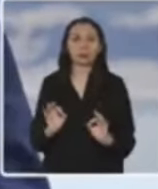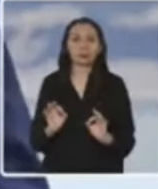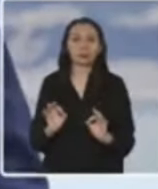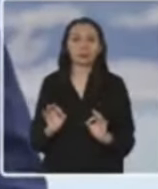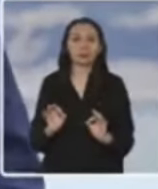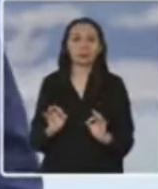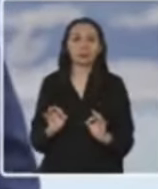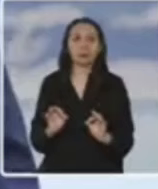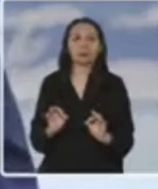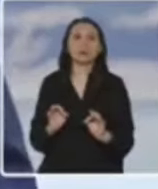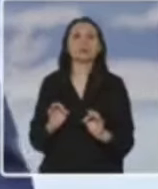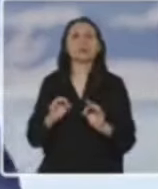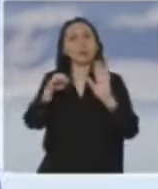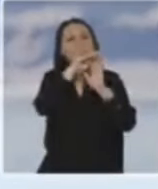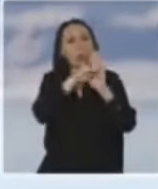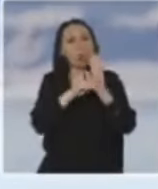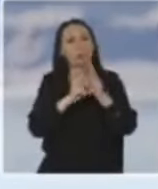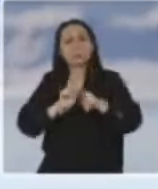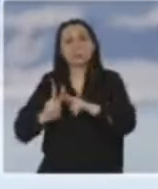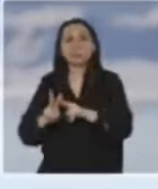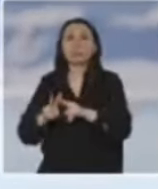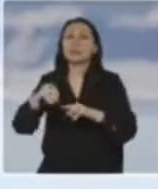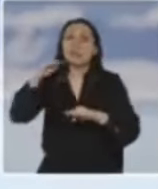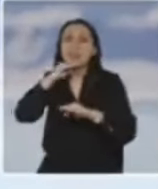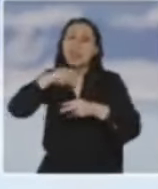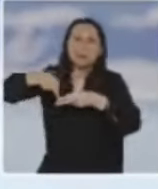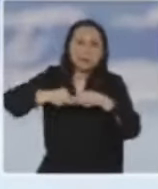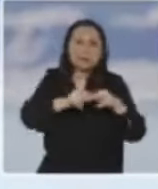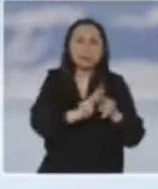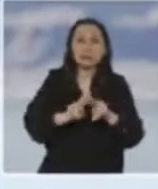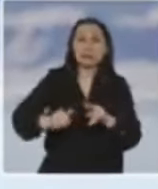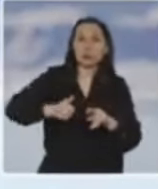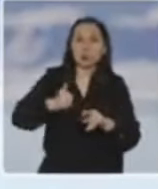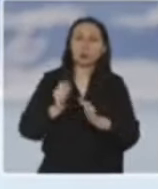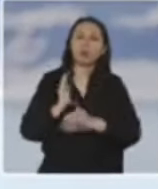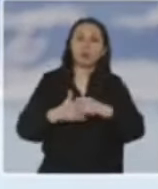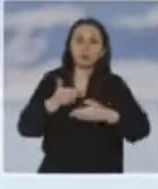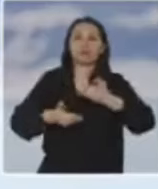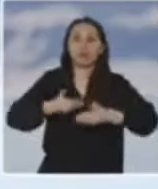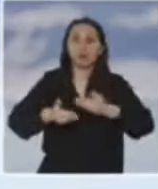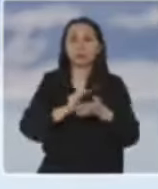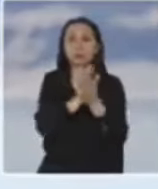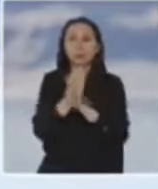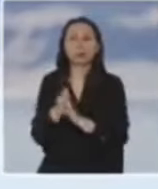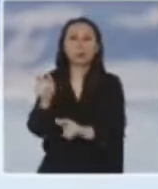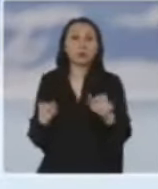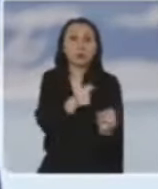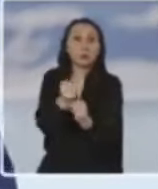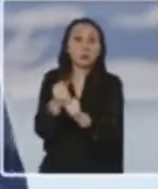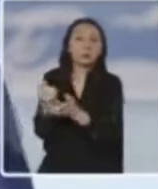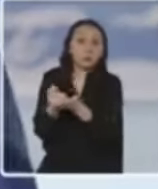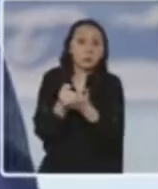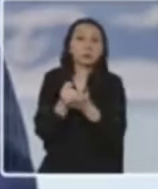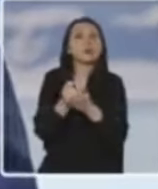para desplegar una agenda que permita apretar clavija sumar voluntades y sacarle trote también a todos nuestros colaboradores y